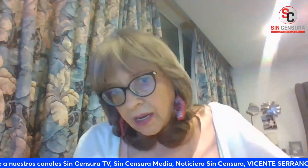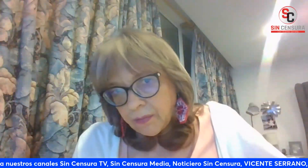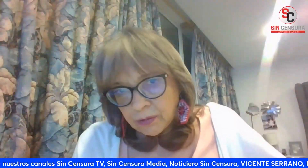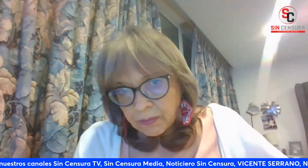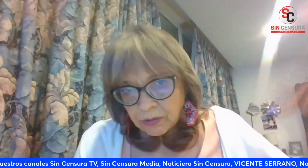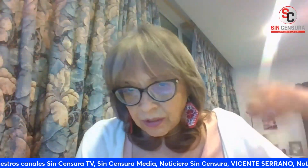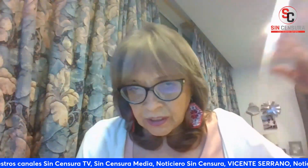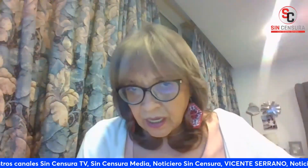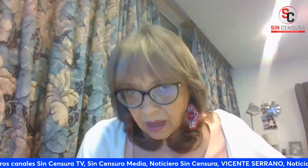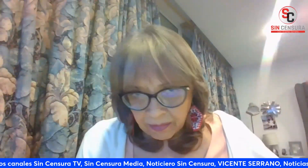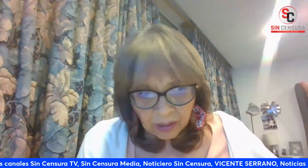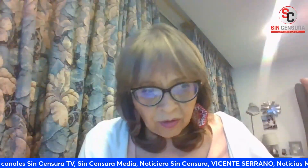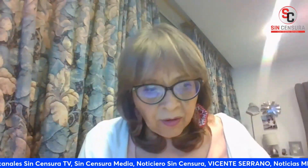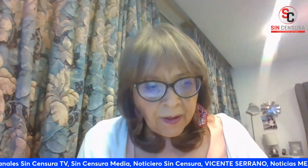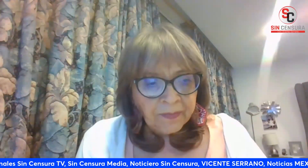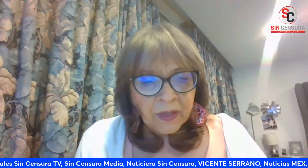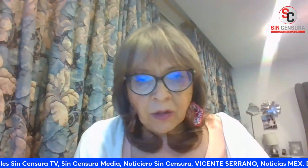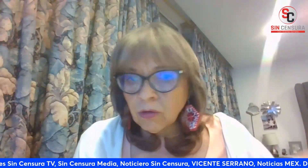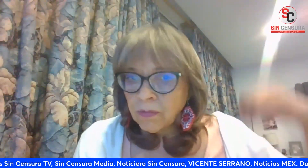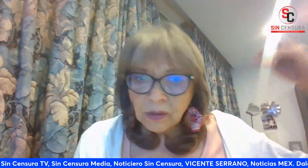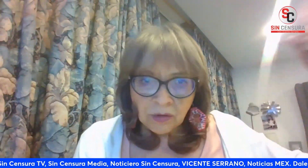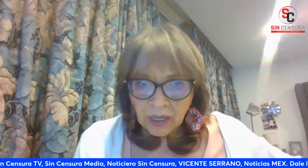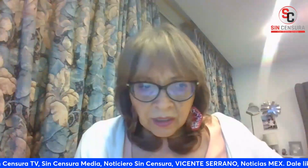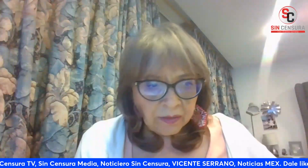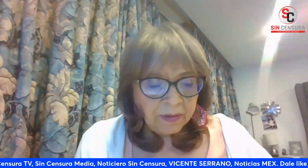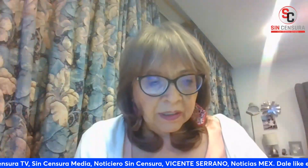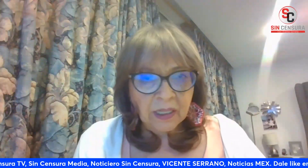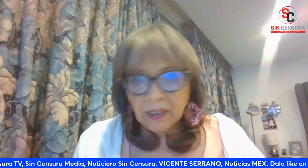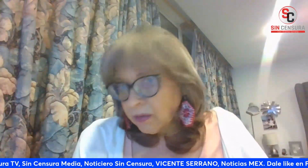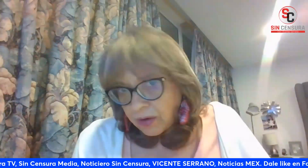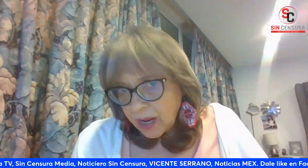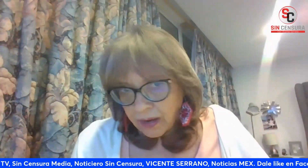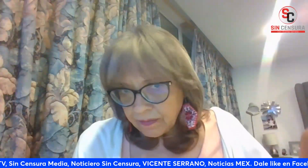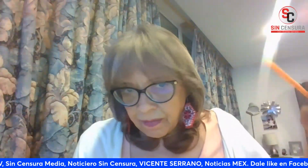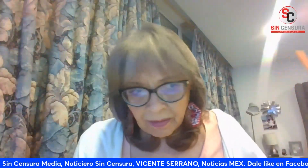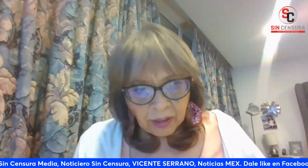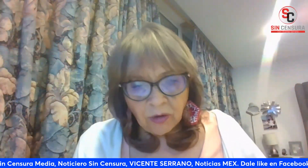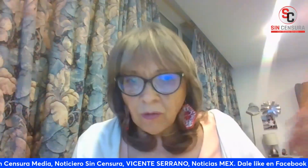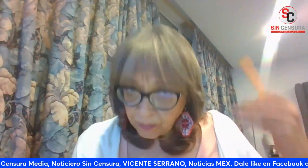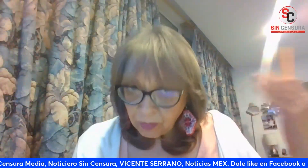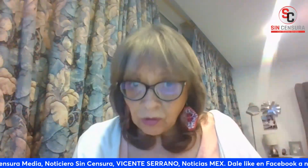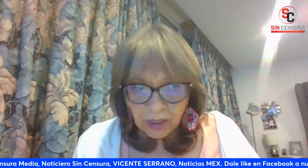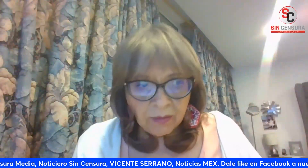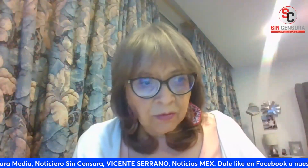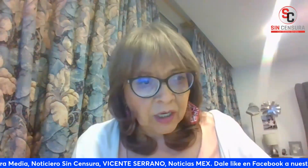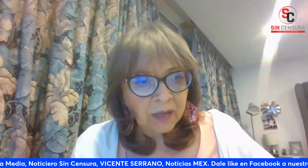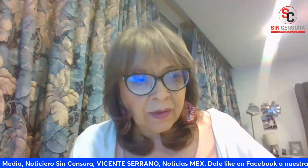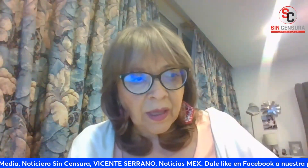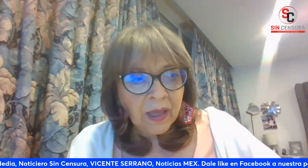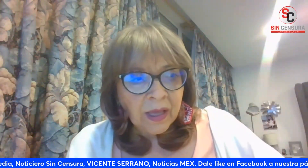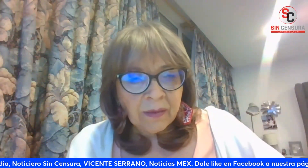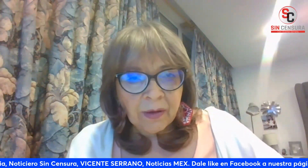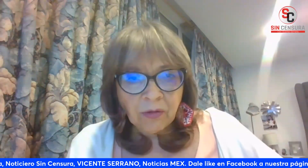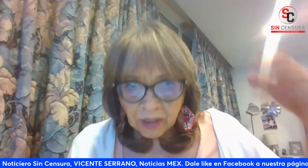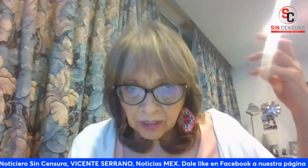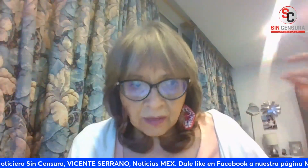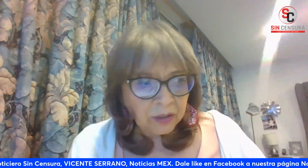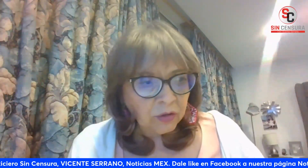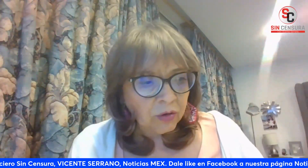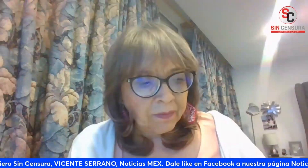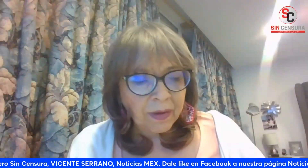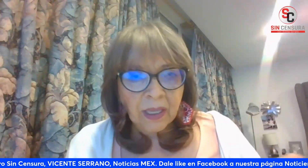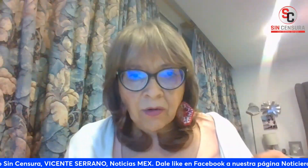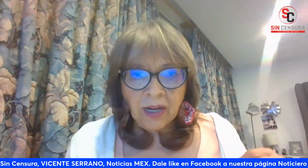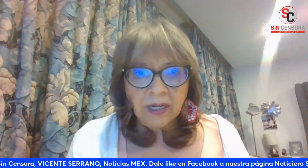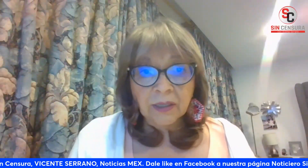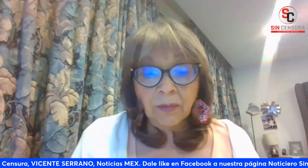fraude y el INE, por supuesto, ni siquiera abrió el documento y el presidente del tribunal me bateó cuando yo le demostré que mi contendiente había